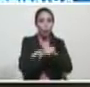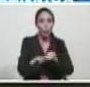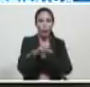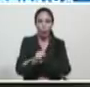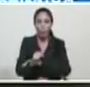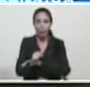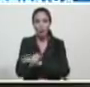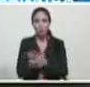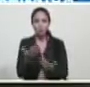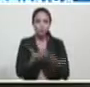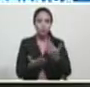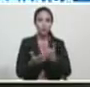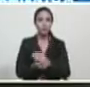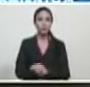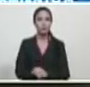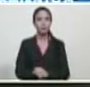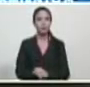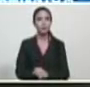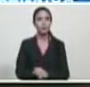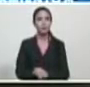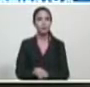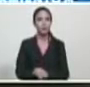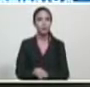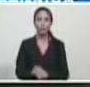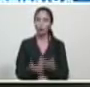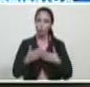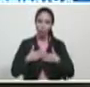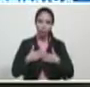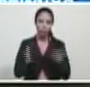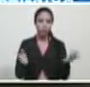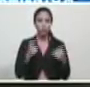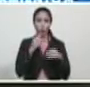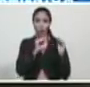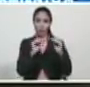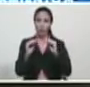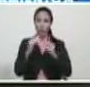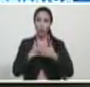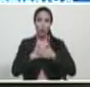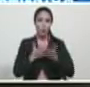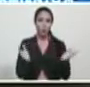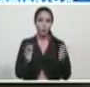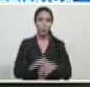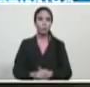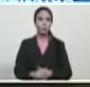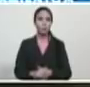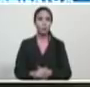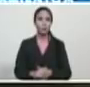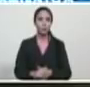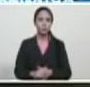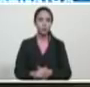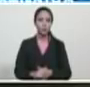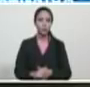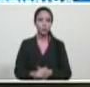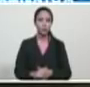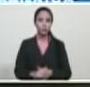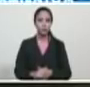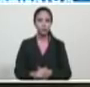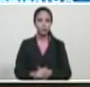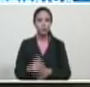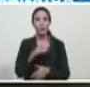Yo le he pedido y le pido expresamente a usted, doctor Henry Ventura, y al consejo